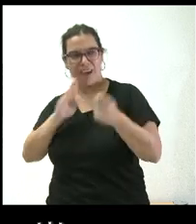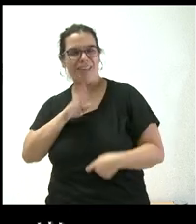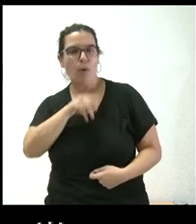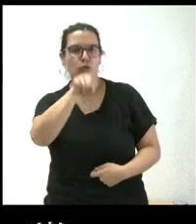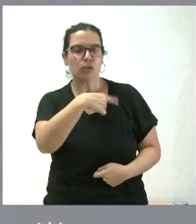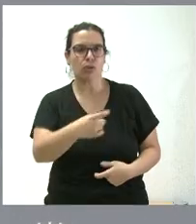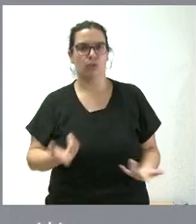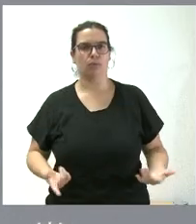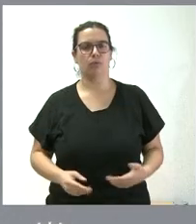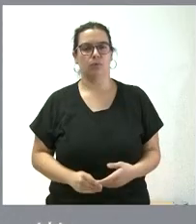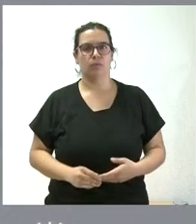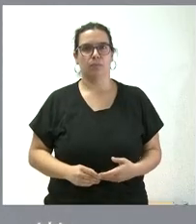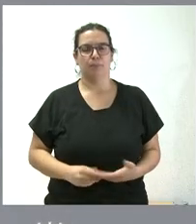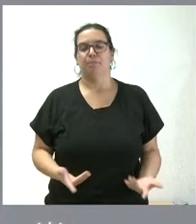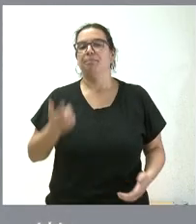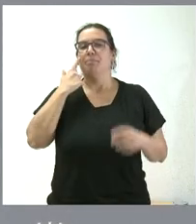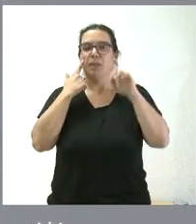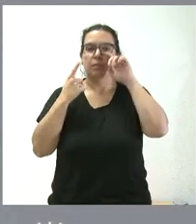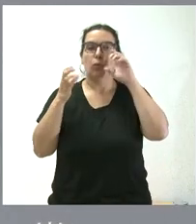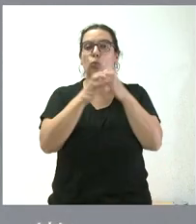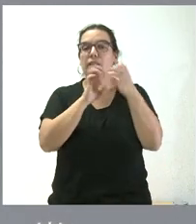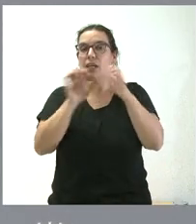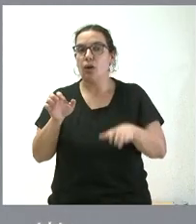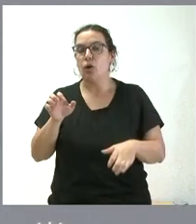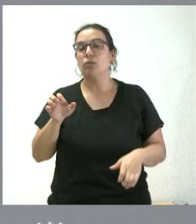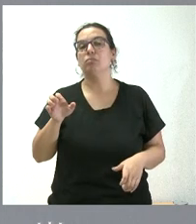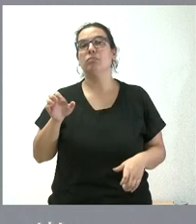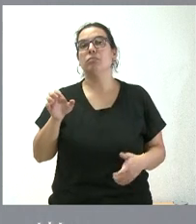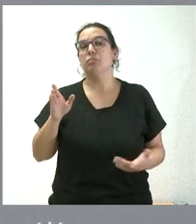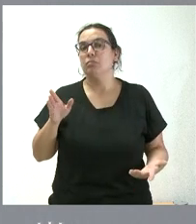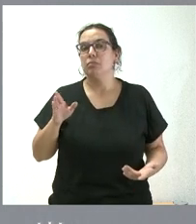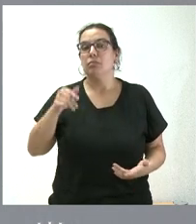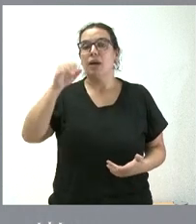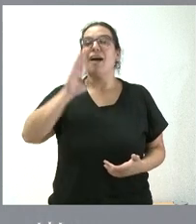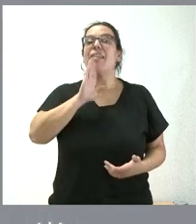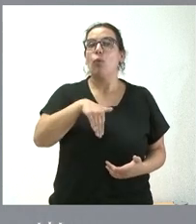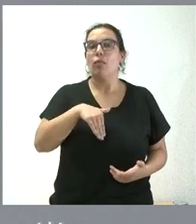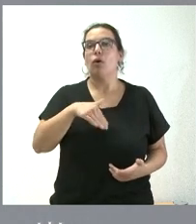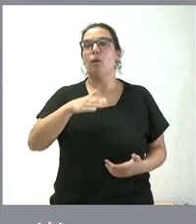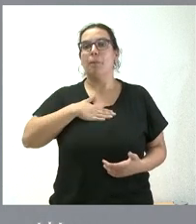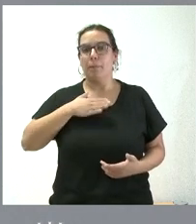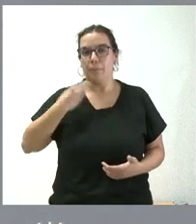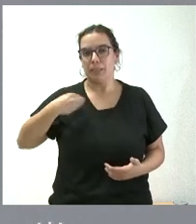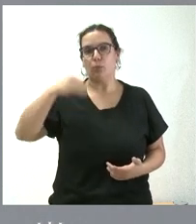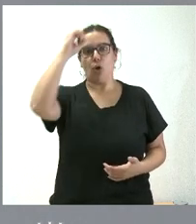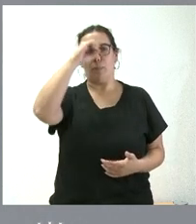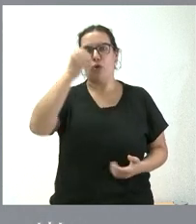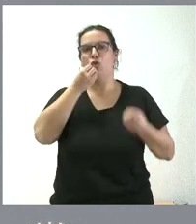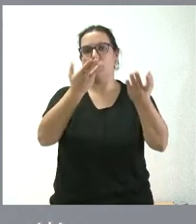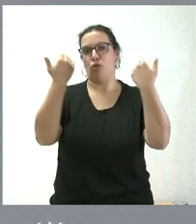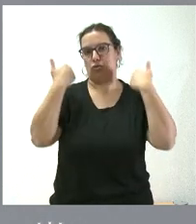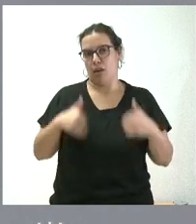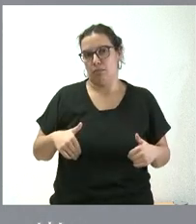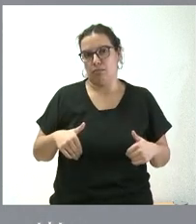palabras Mira a la junta le parece adecuado la posición que le he relatado hoy y que se basa en os aspectos que le he